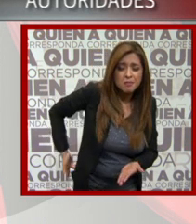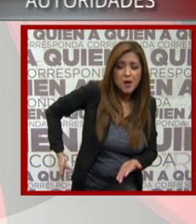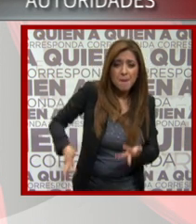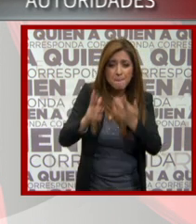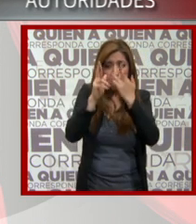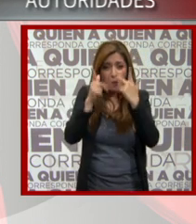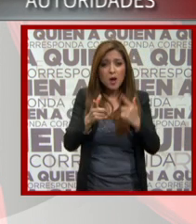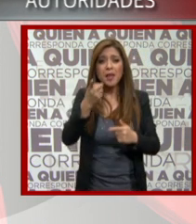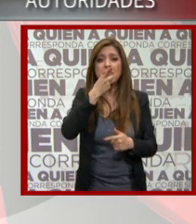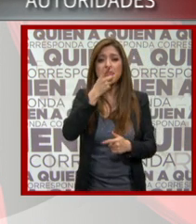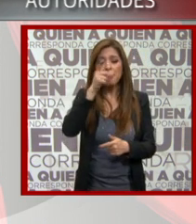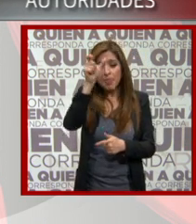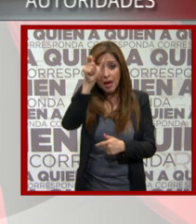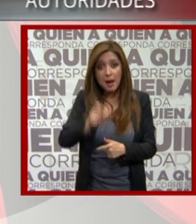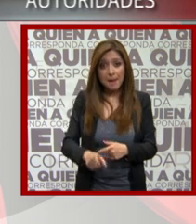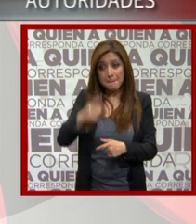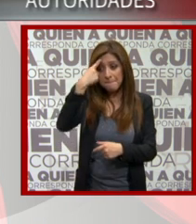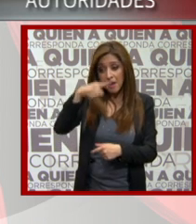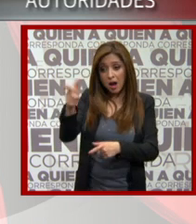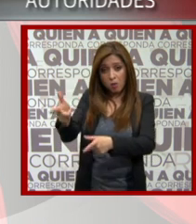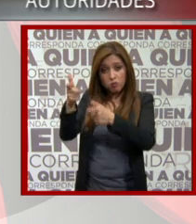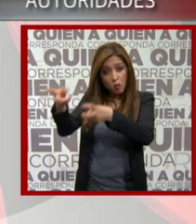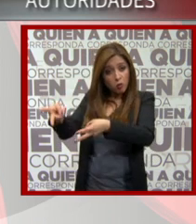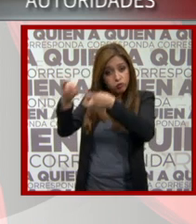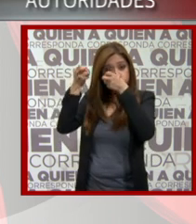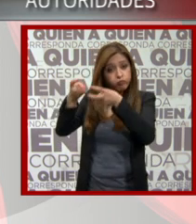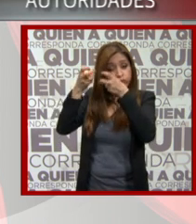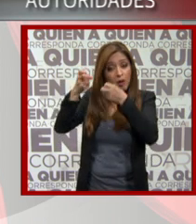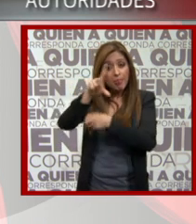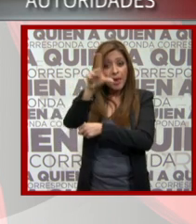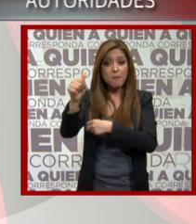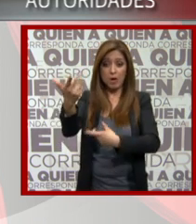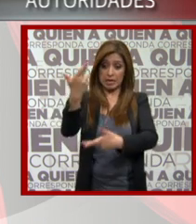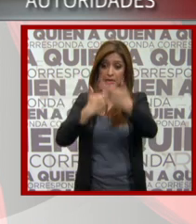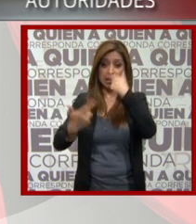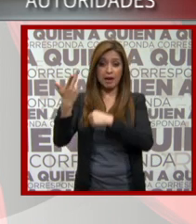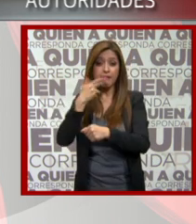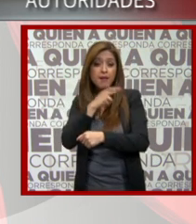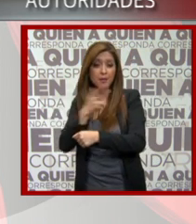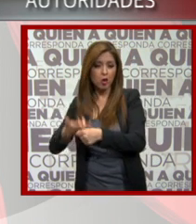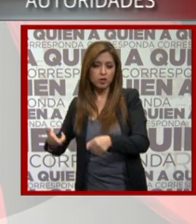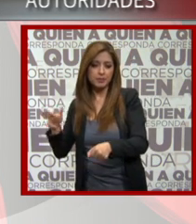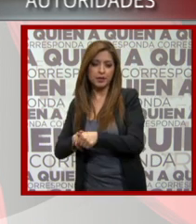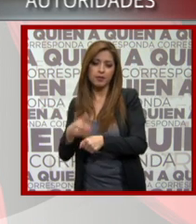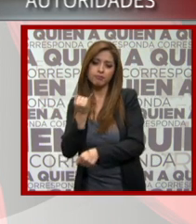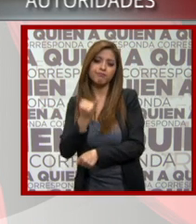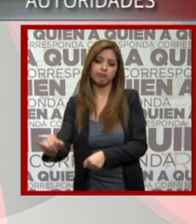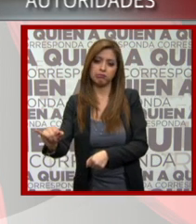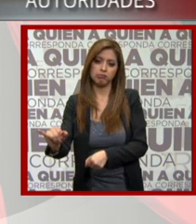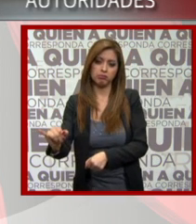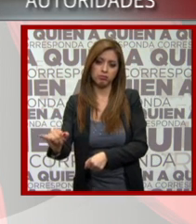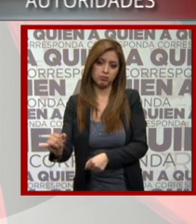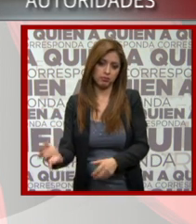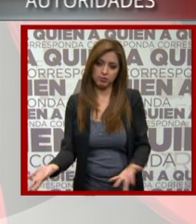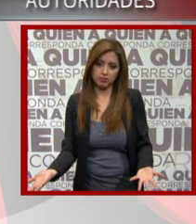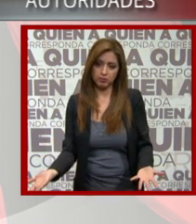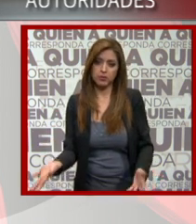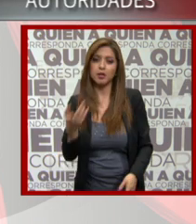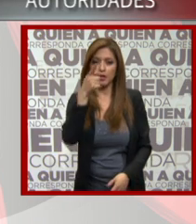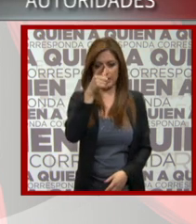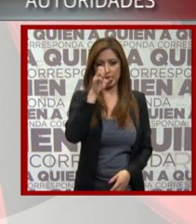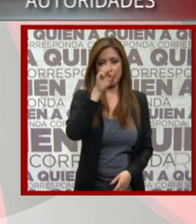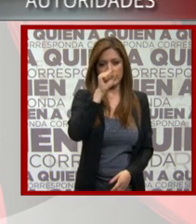la columna fregada, para ir a asaltar, para ir a robar y regresarse a la cama? Claro. Bueno, Samia, pide